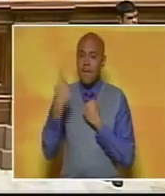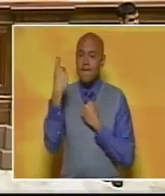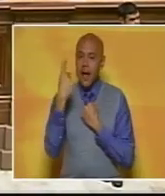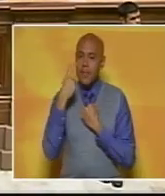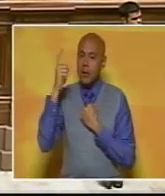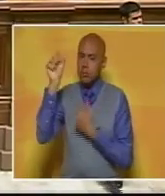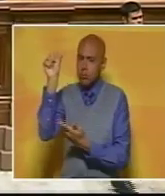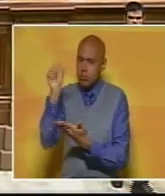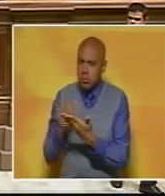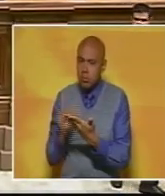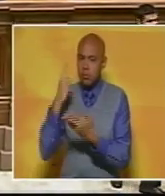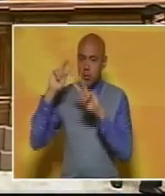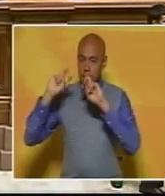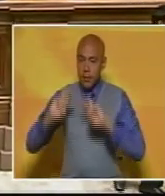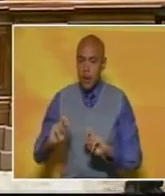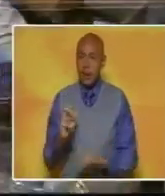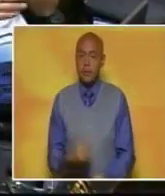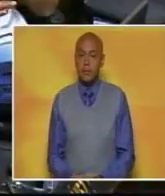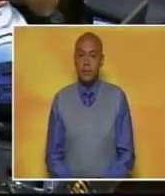Asamblea Nacional.